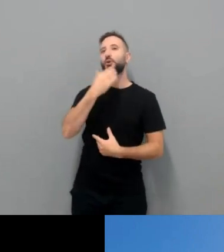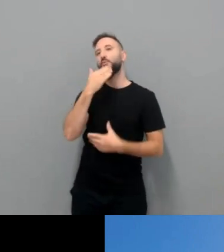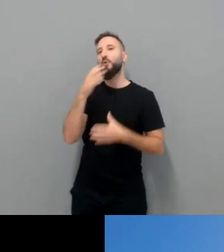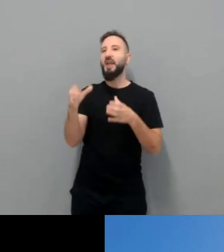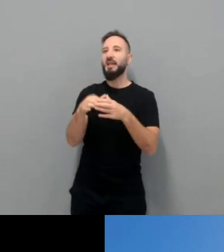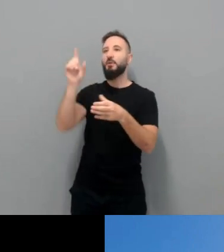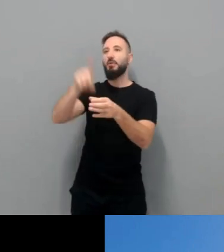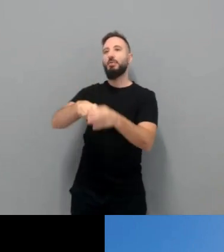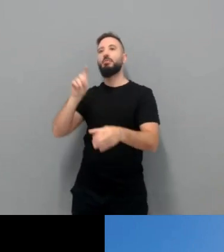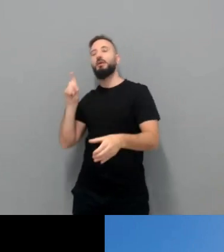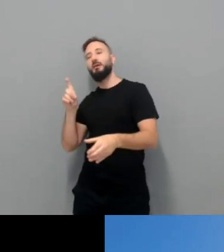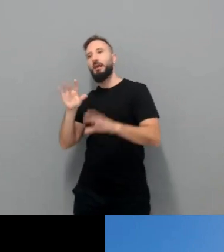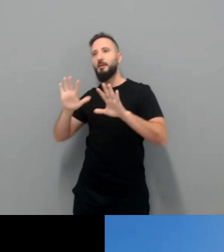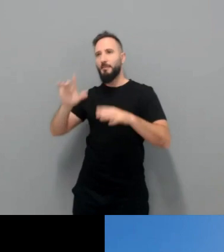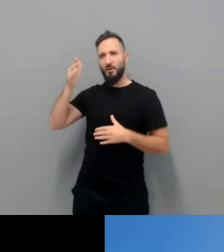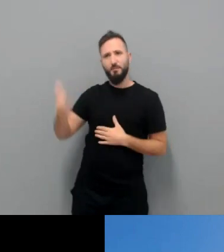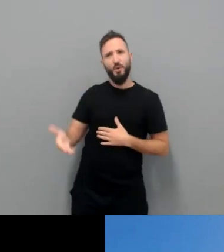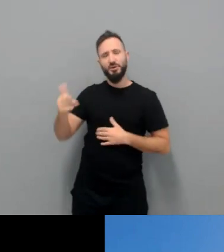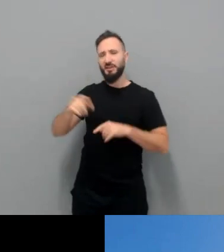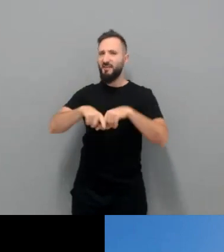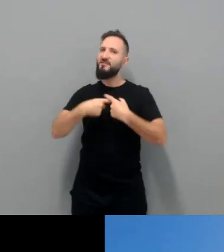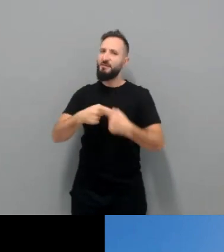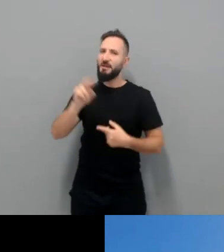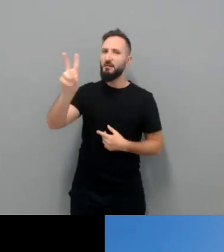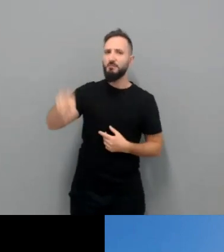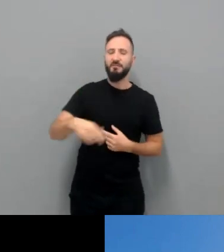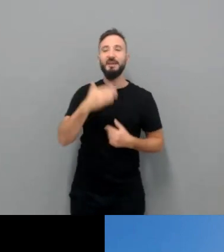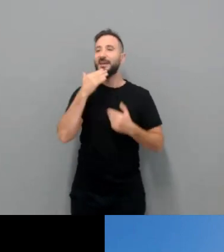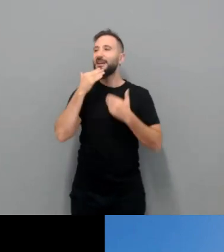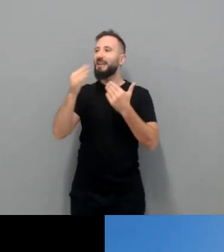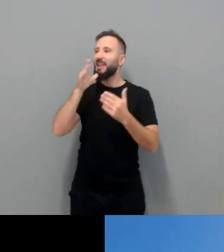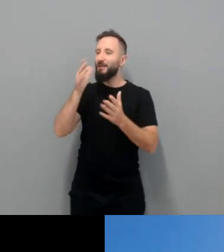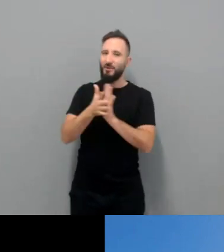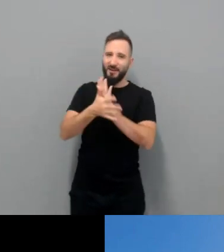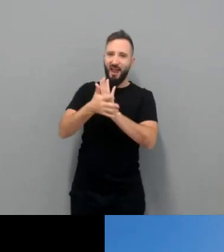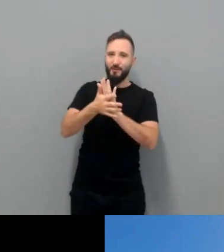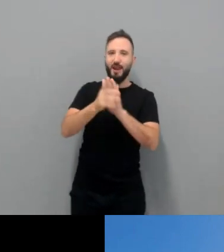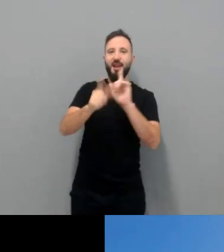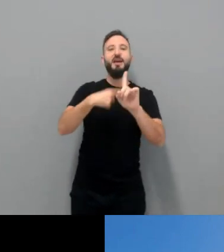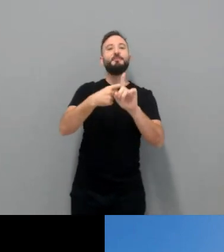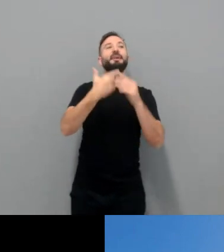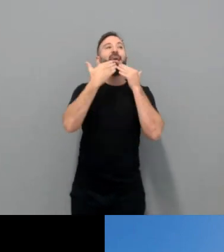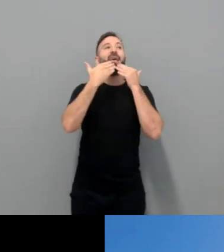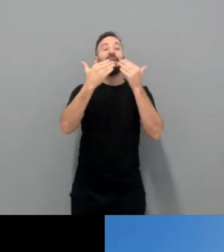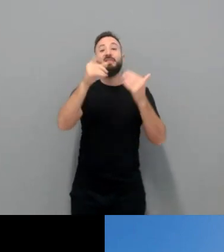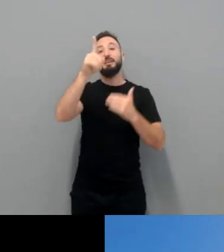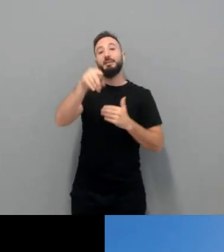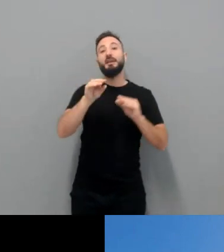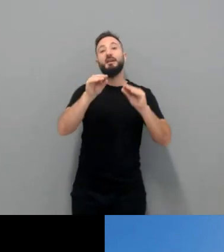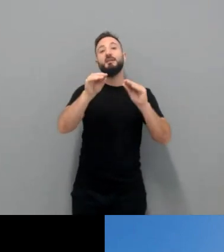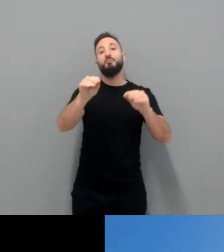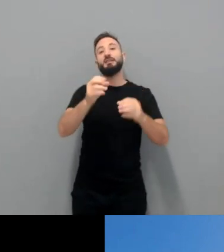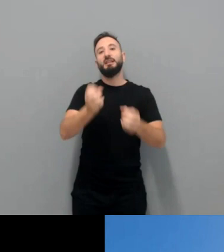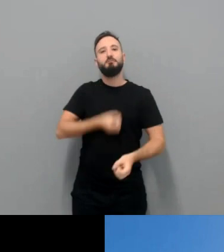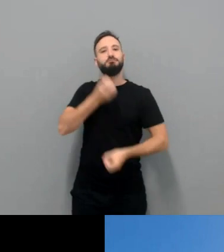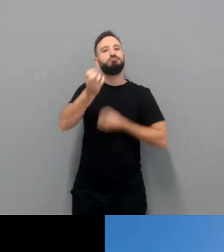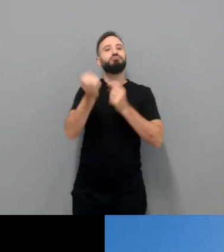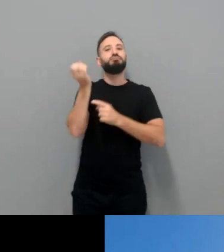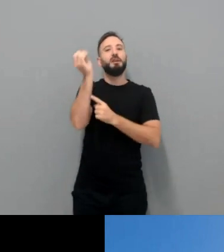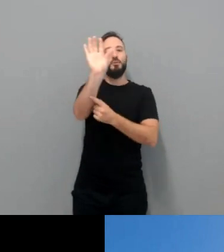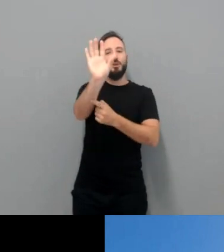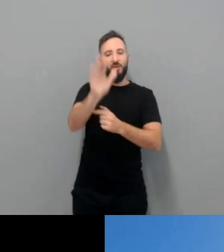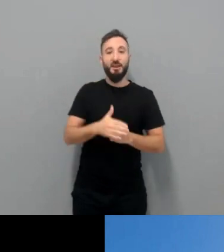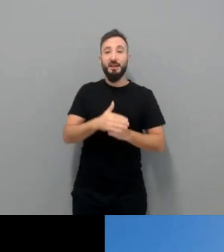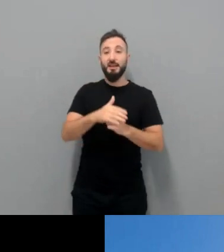qué importantes son. Así que muchísimas gracias por mencionarlo y muchísimas gracias por vuestra exposición. Y